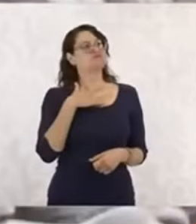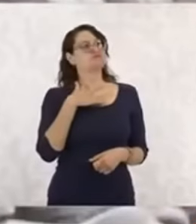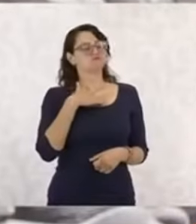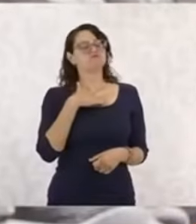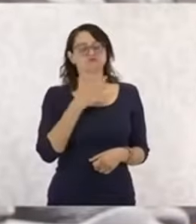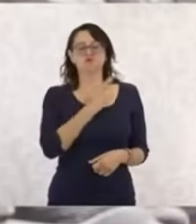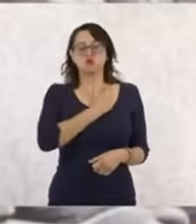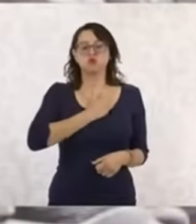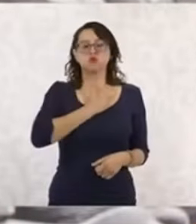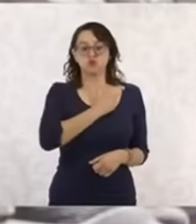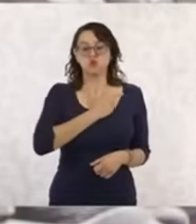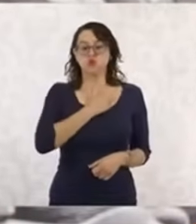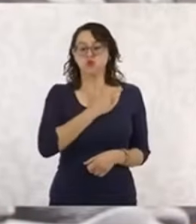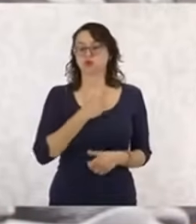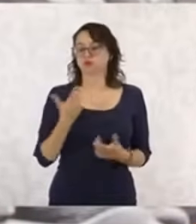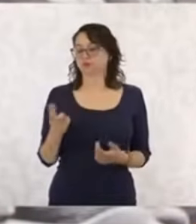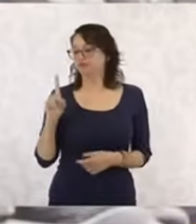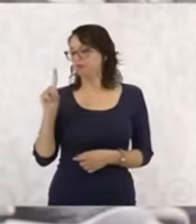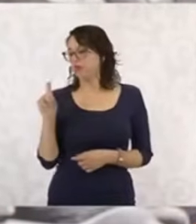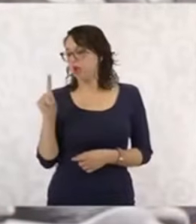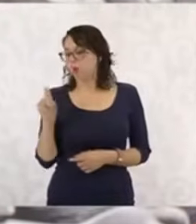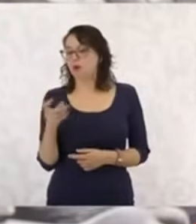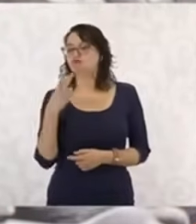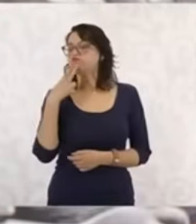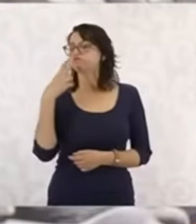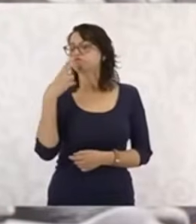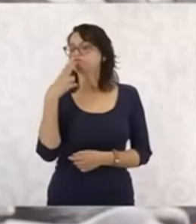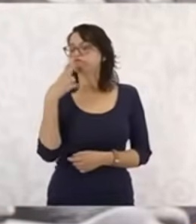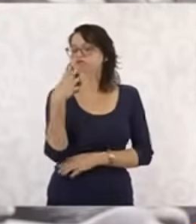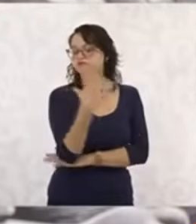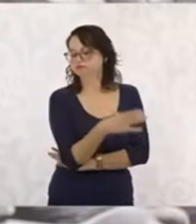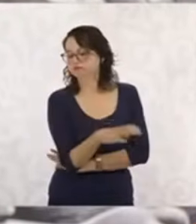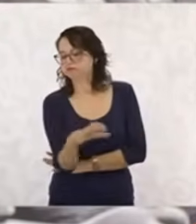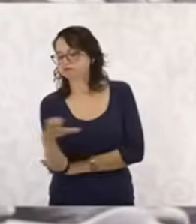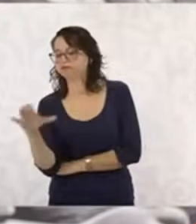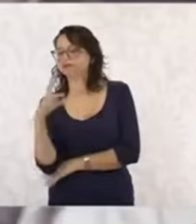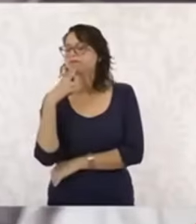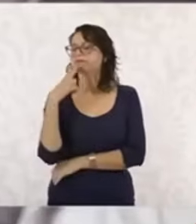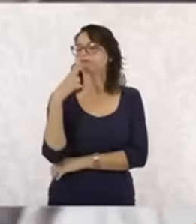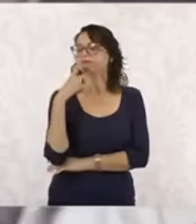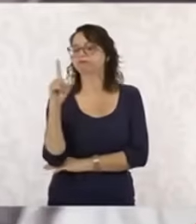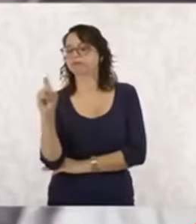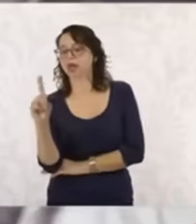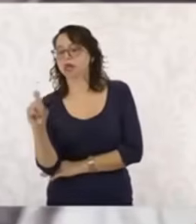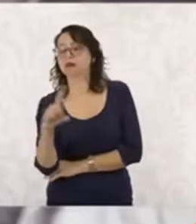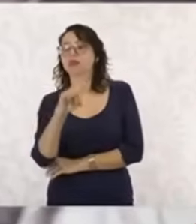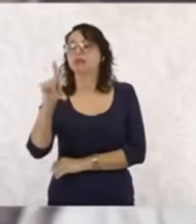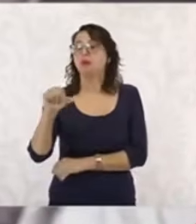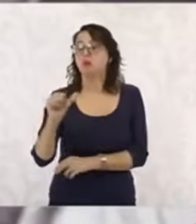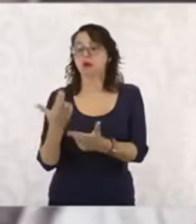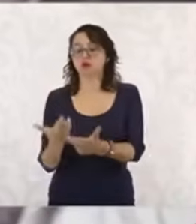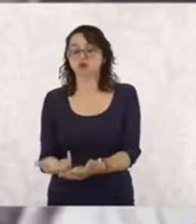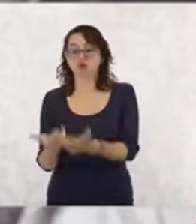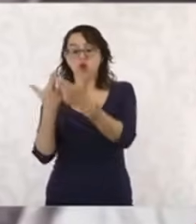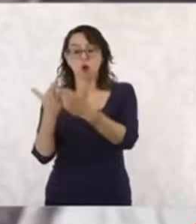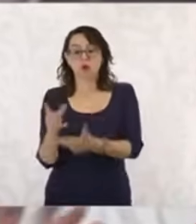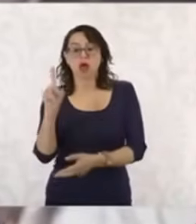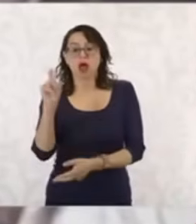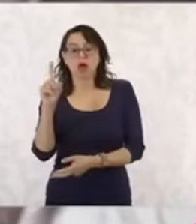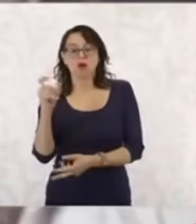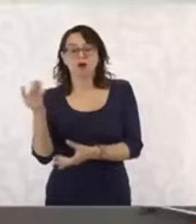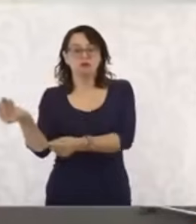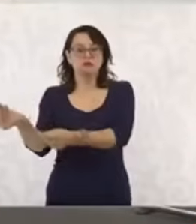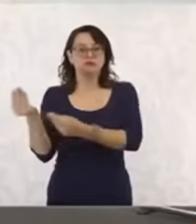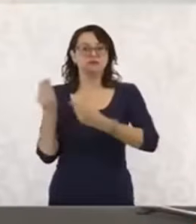manera voluntaria a las aguas nacionales esta agua que no se está utilizando y que tenían concesionada. Con